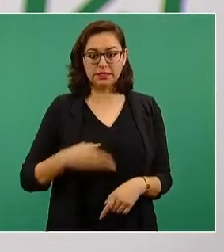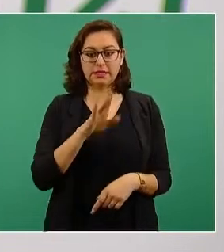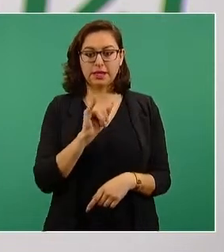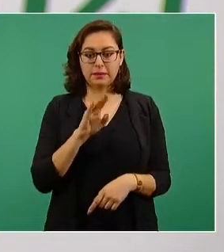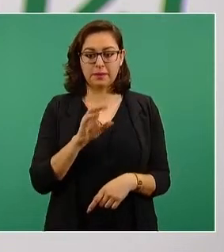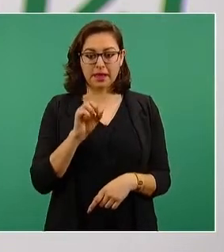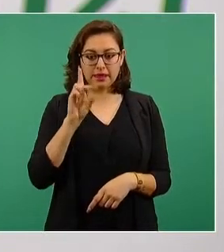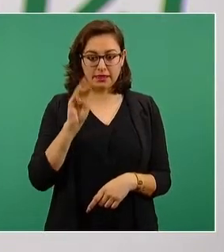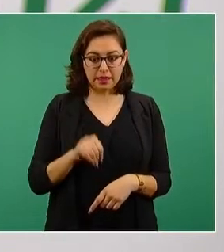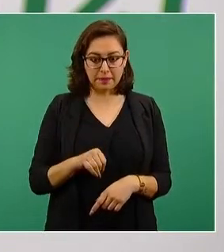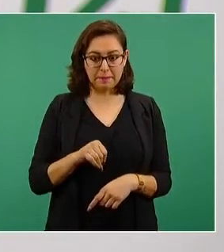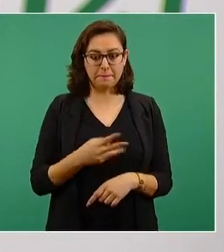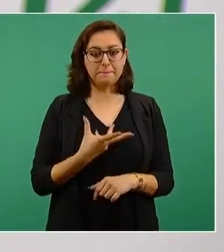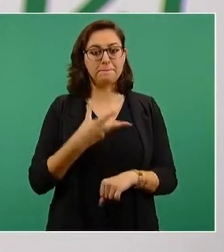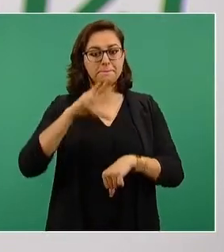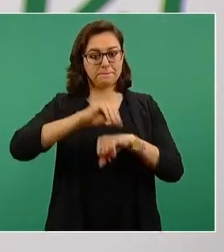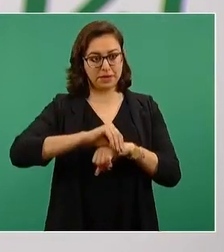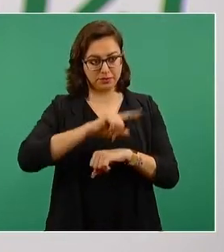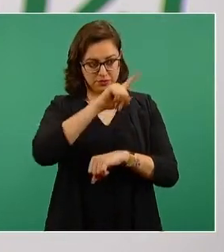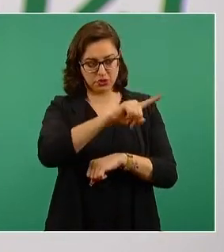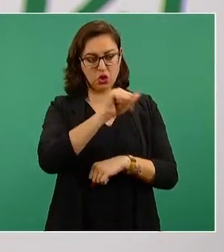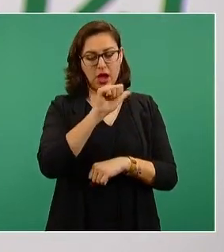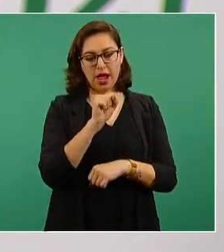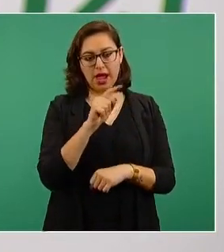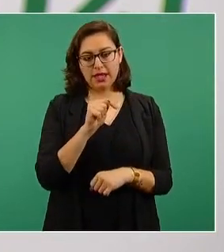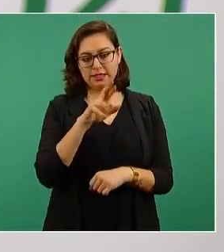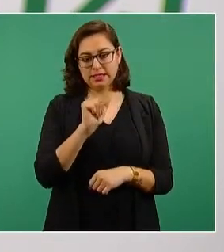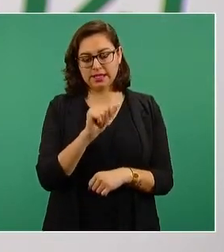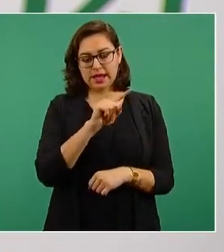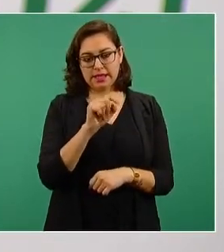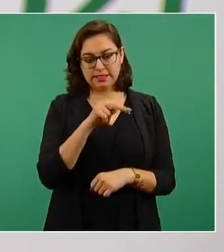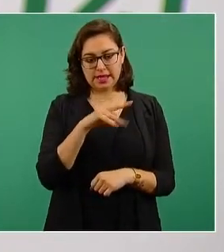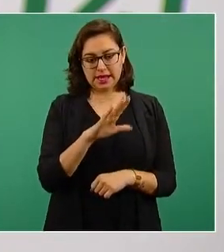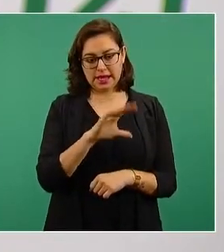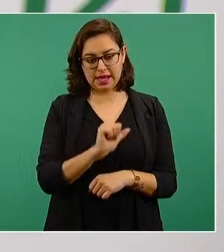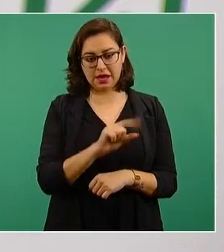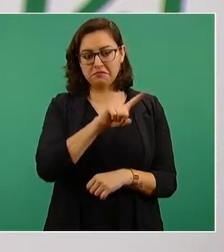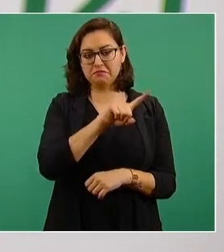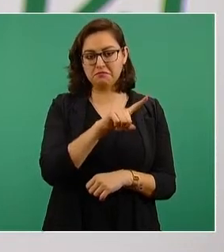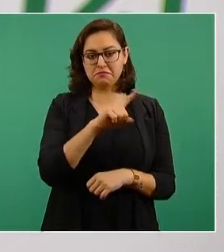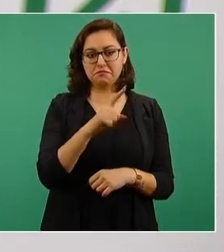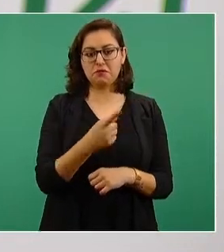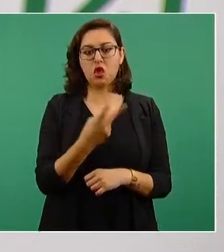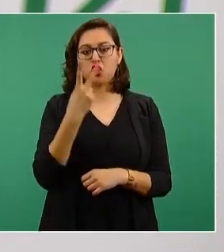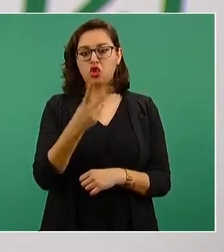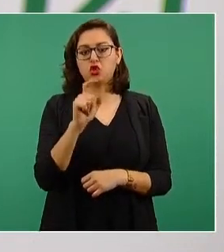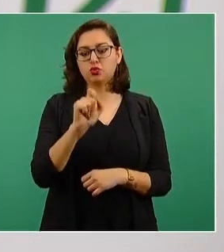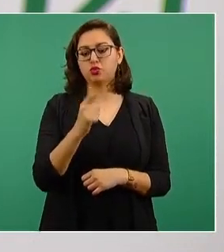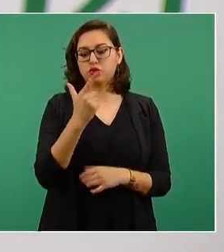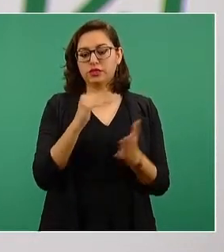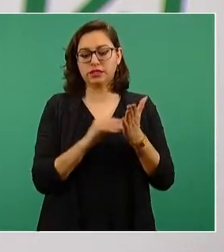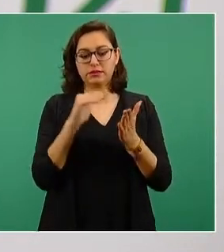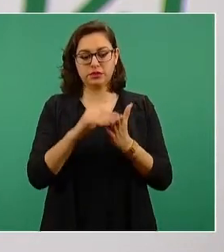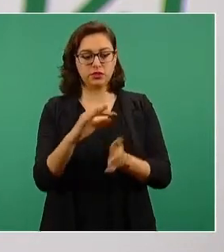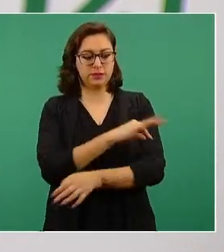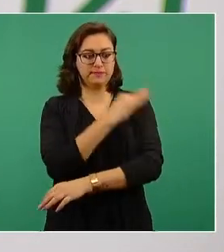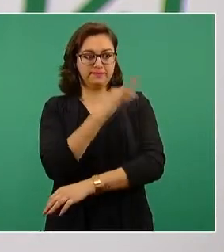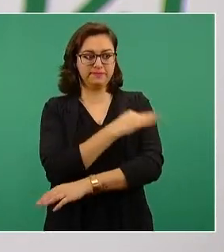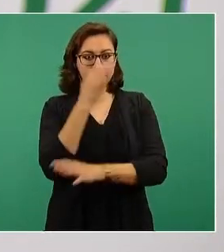diera autorización a AstraZeneca, Estados Unidos, de enviar a México 2.7 millones de